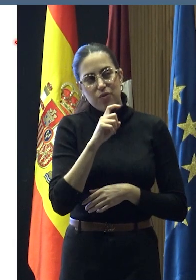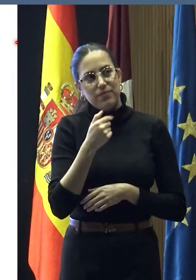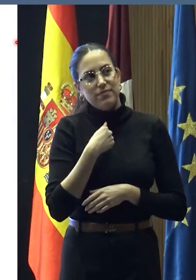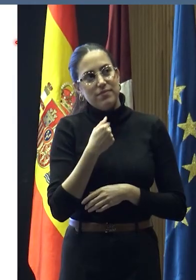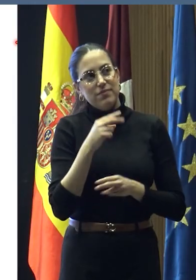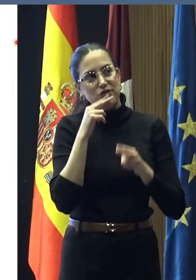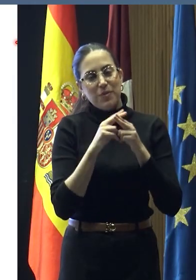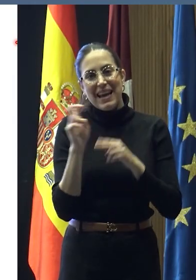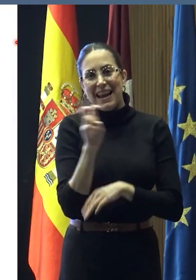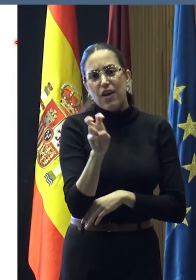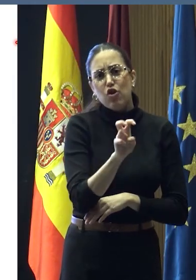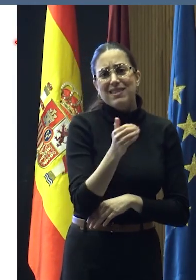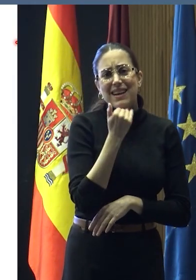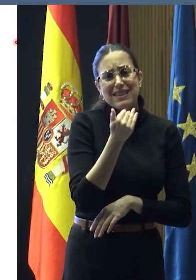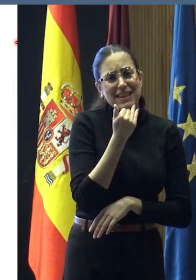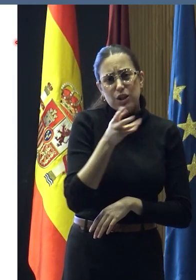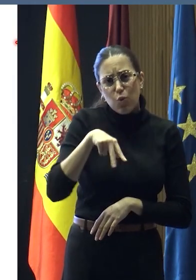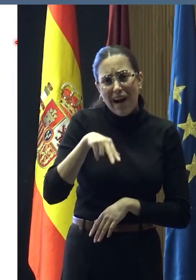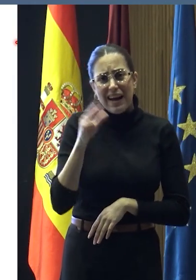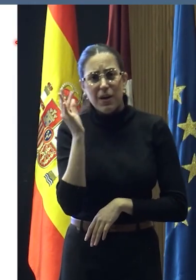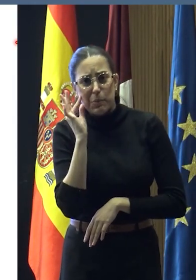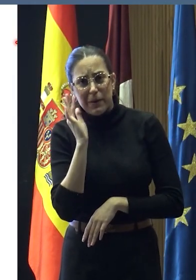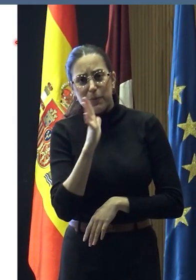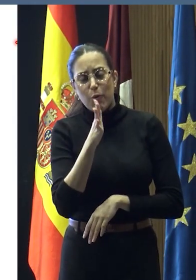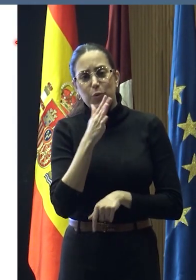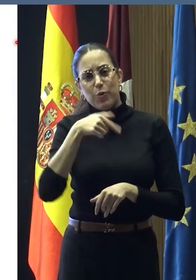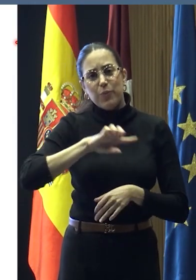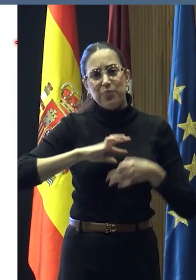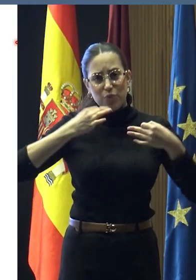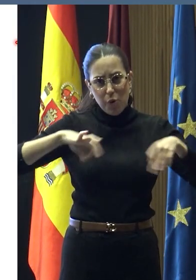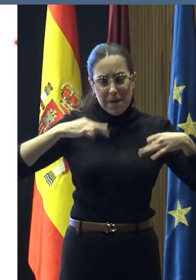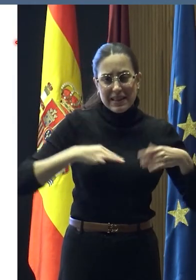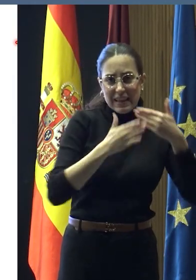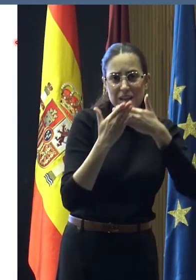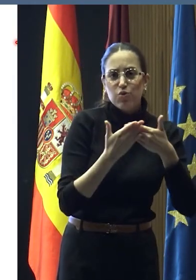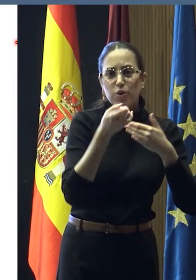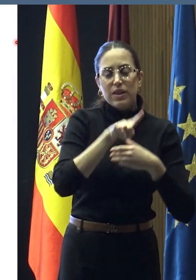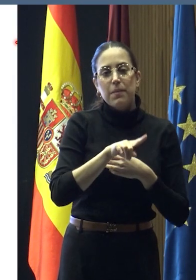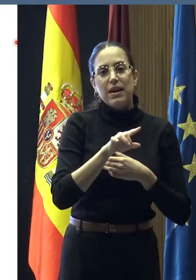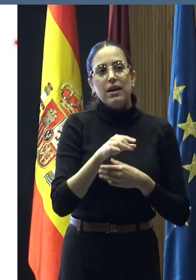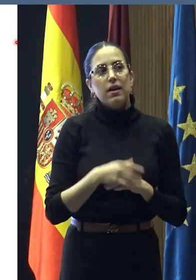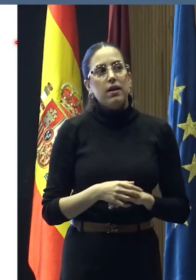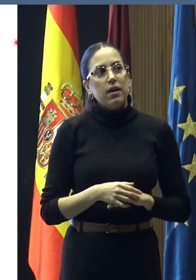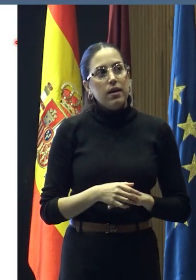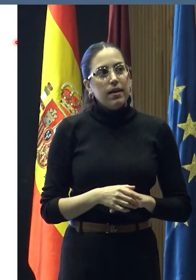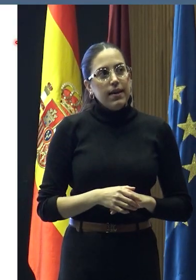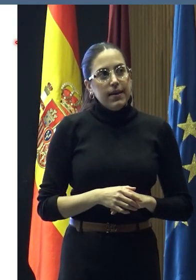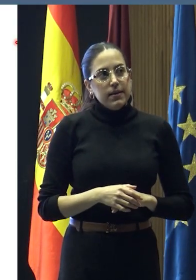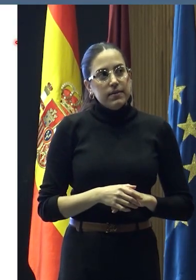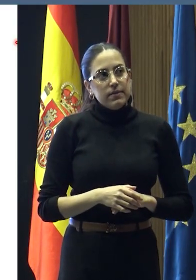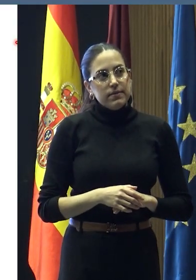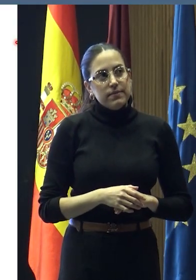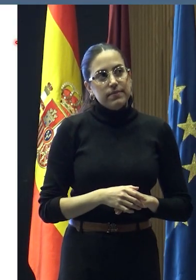que casi nunca fueron hembras porque hubo un estudio en Science Direct